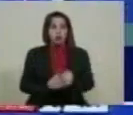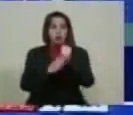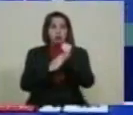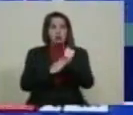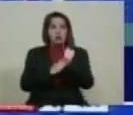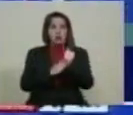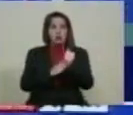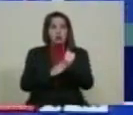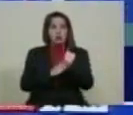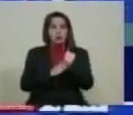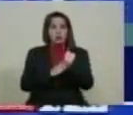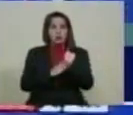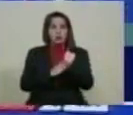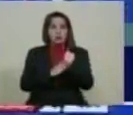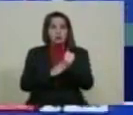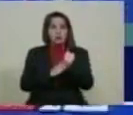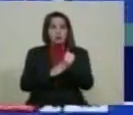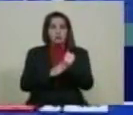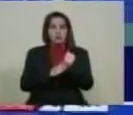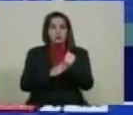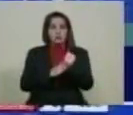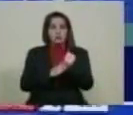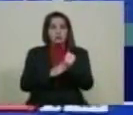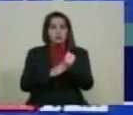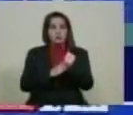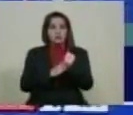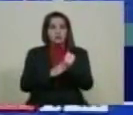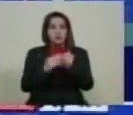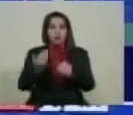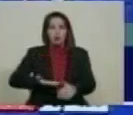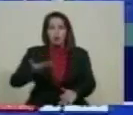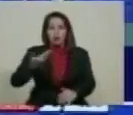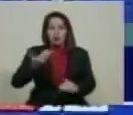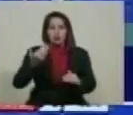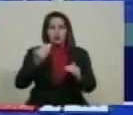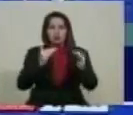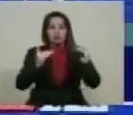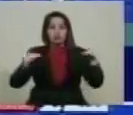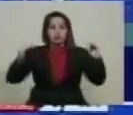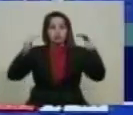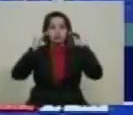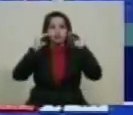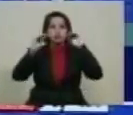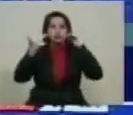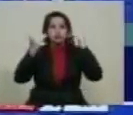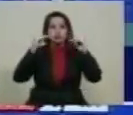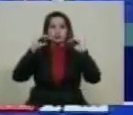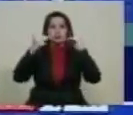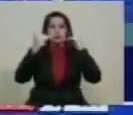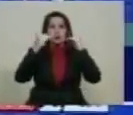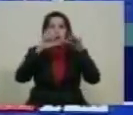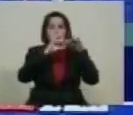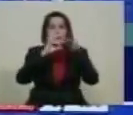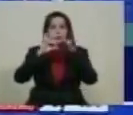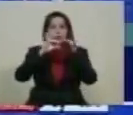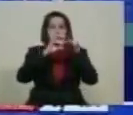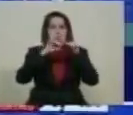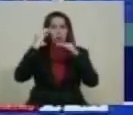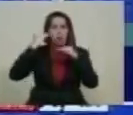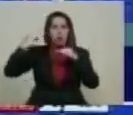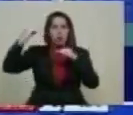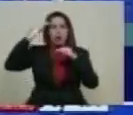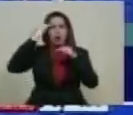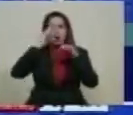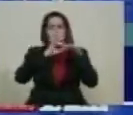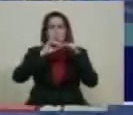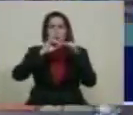municipales a la grandeza, a la altura moral, a la unión en la acción, a la unión desde